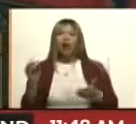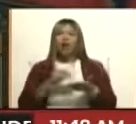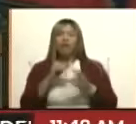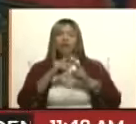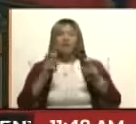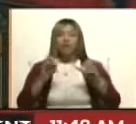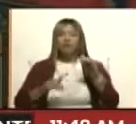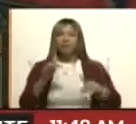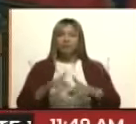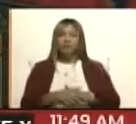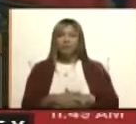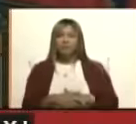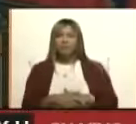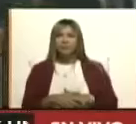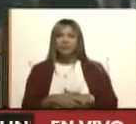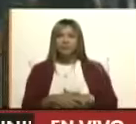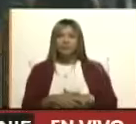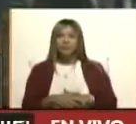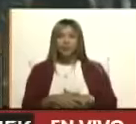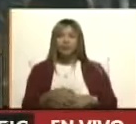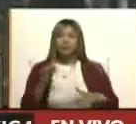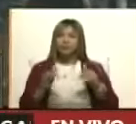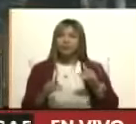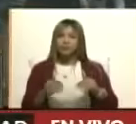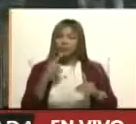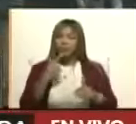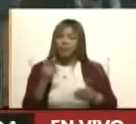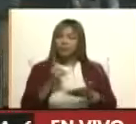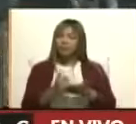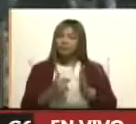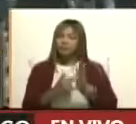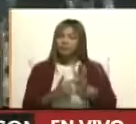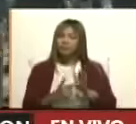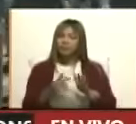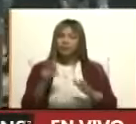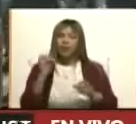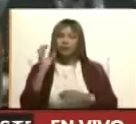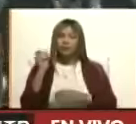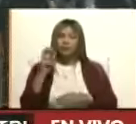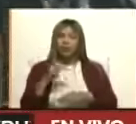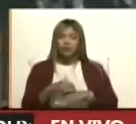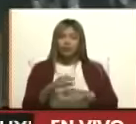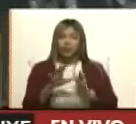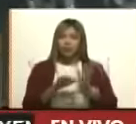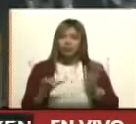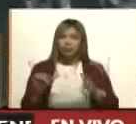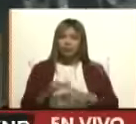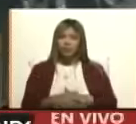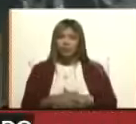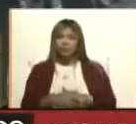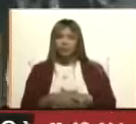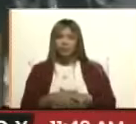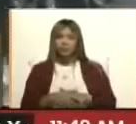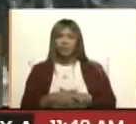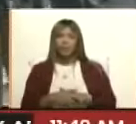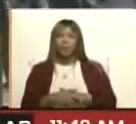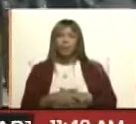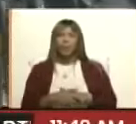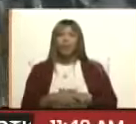nuevo referendo. Referéndum, vamos a darnos una Asamblea Nacional Constituyente. Y